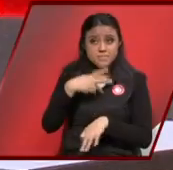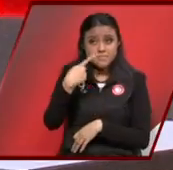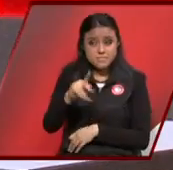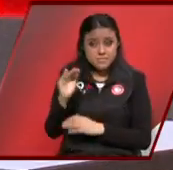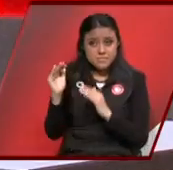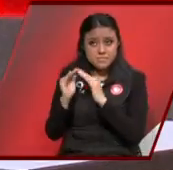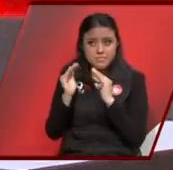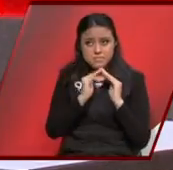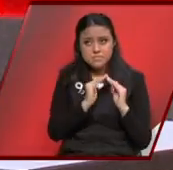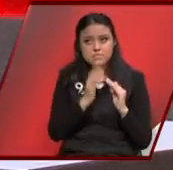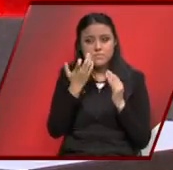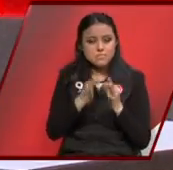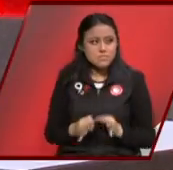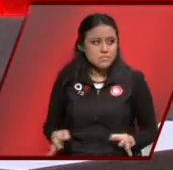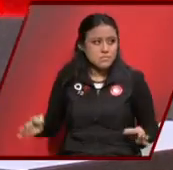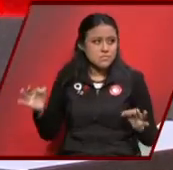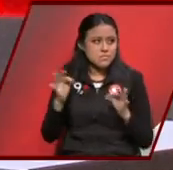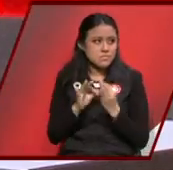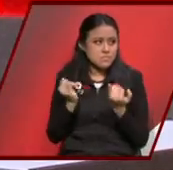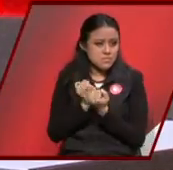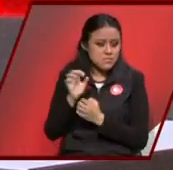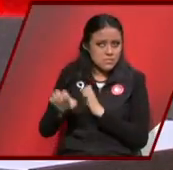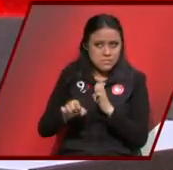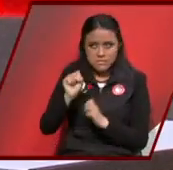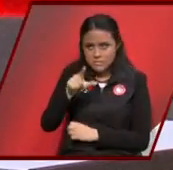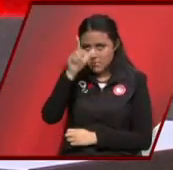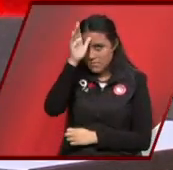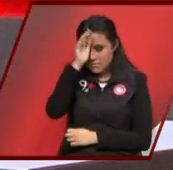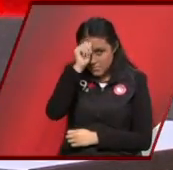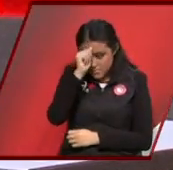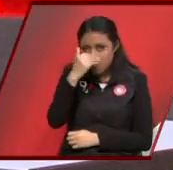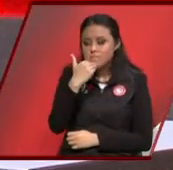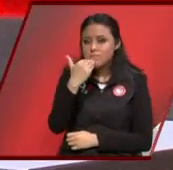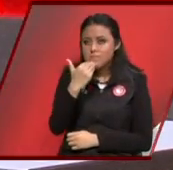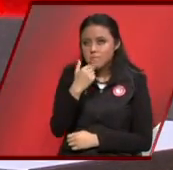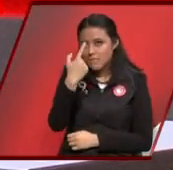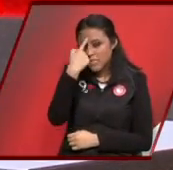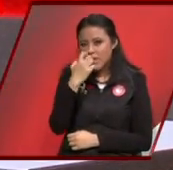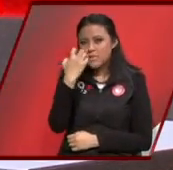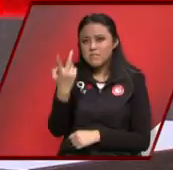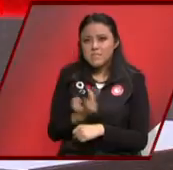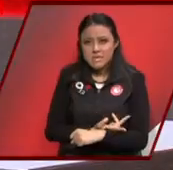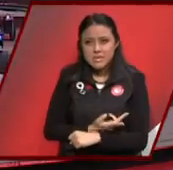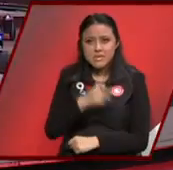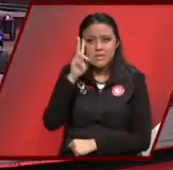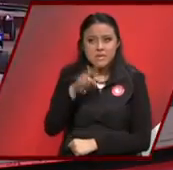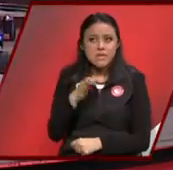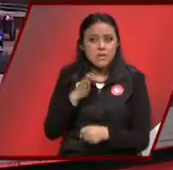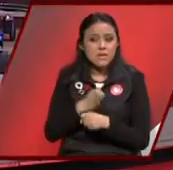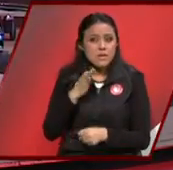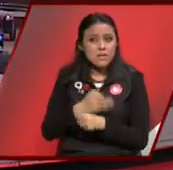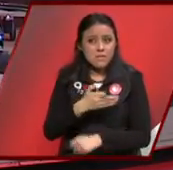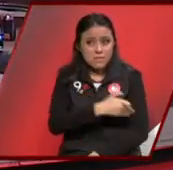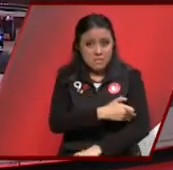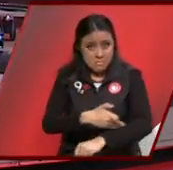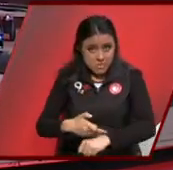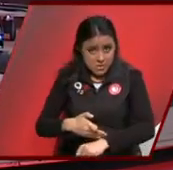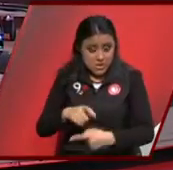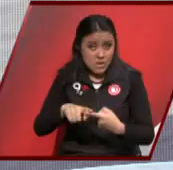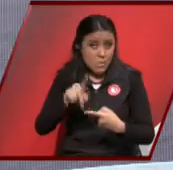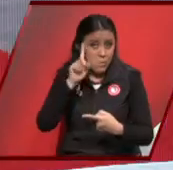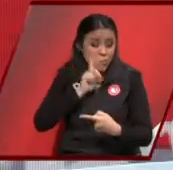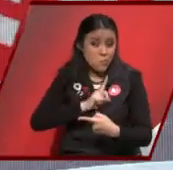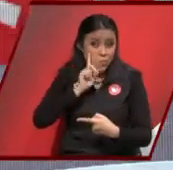hogar, es indispensable que los empresarios también estén de acuerdo y que nos den condiciones para que esto suceda. Es cierto que hoy una familia, si la mujer